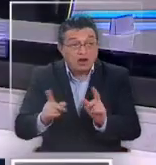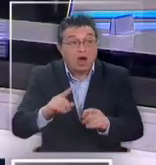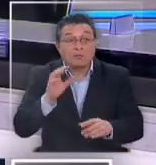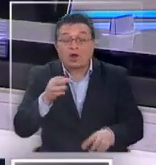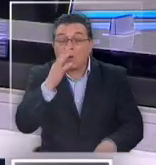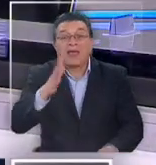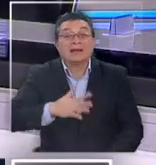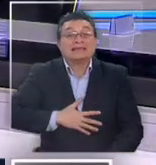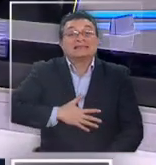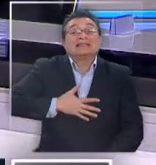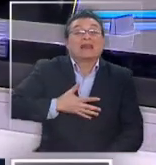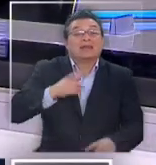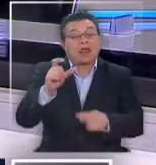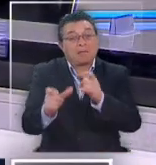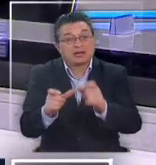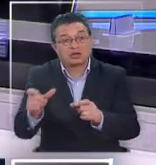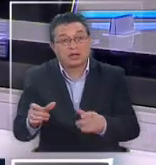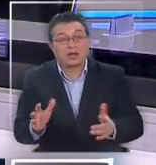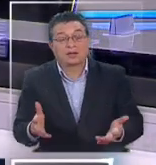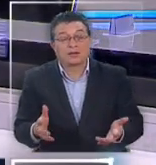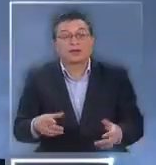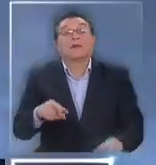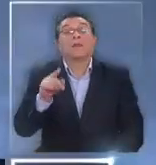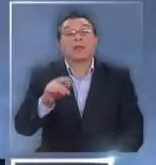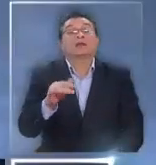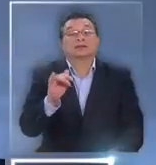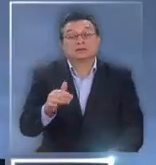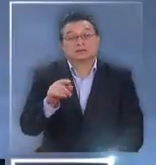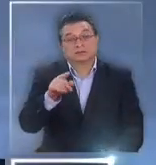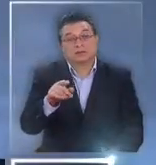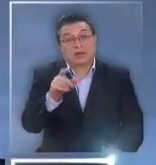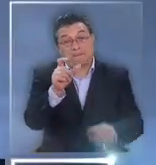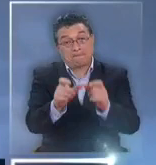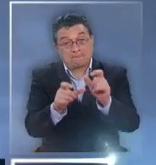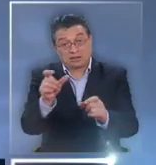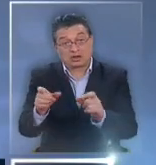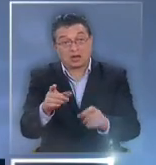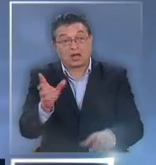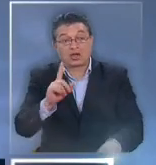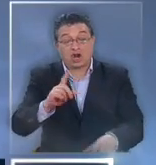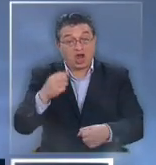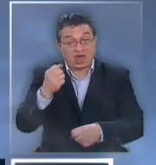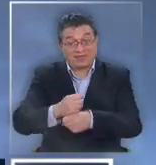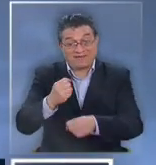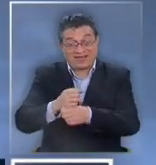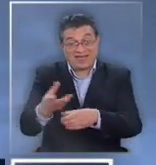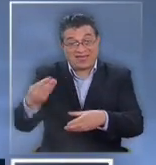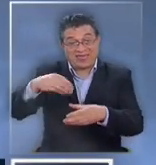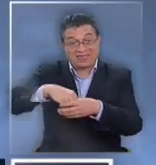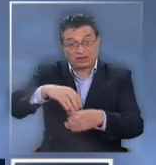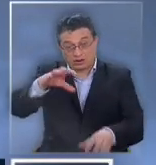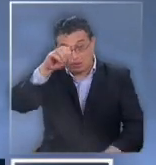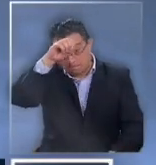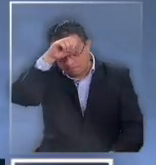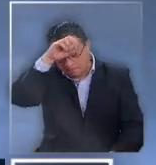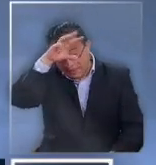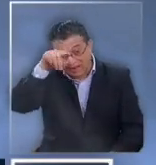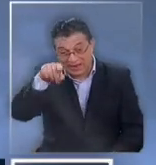no es verdad no es verdad porque la gente como te digo la gente que no está trabajando en minería